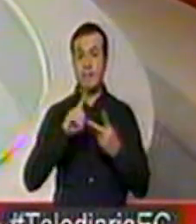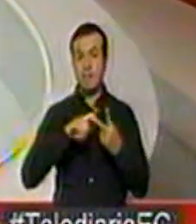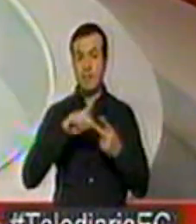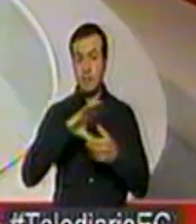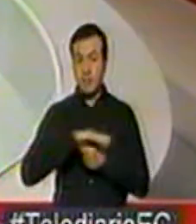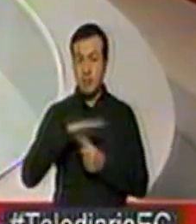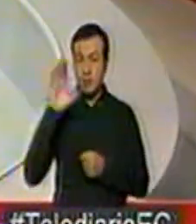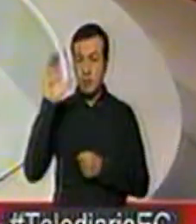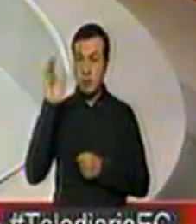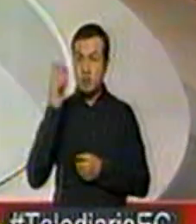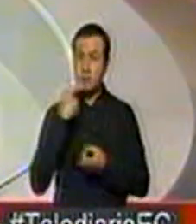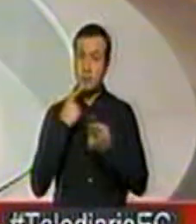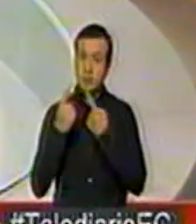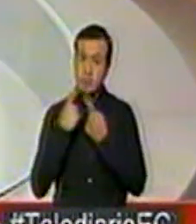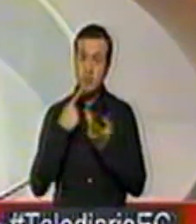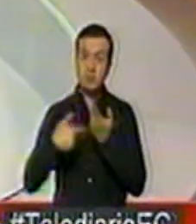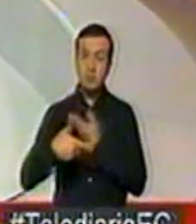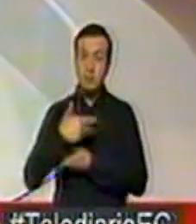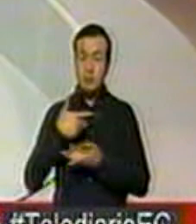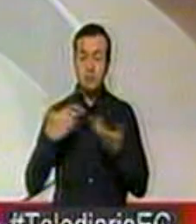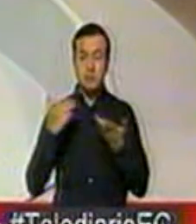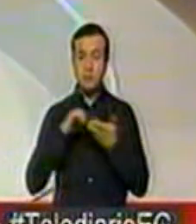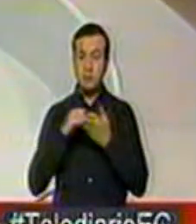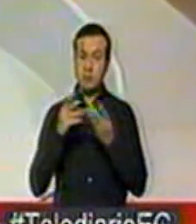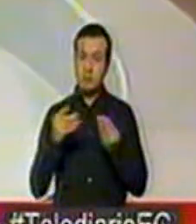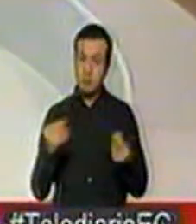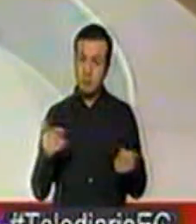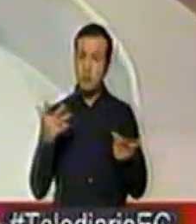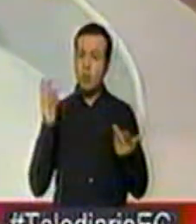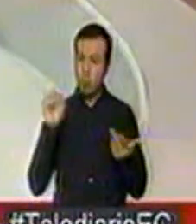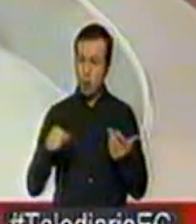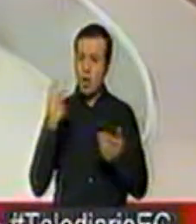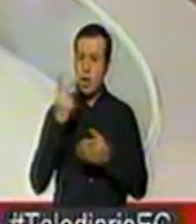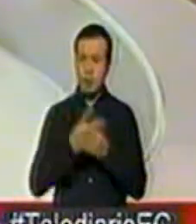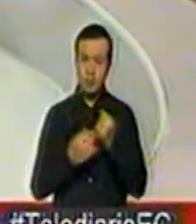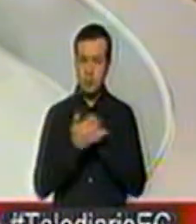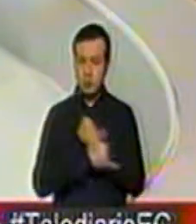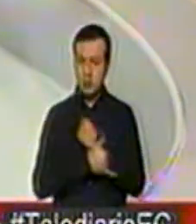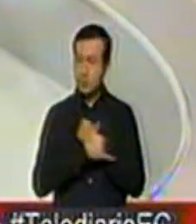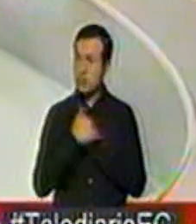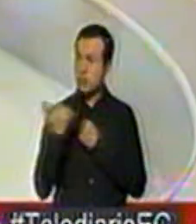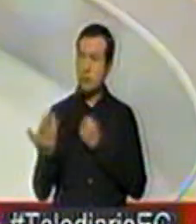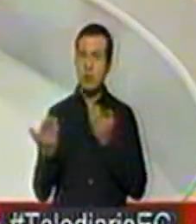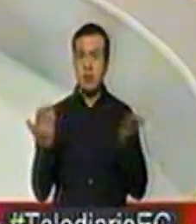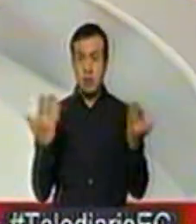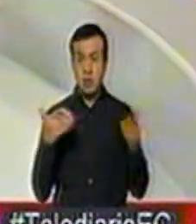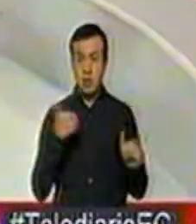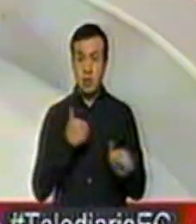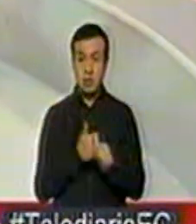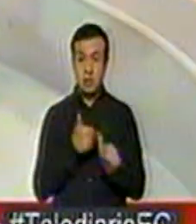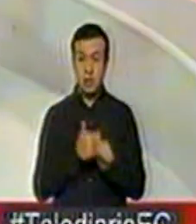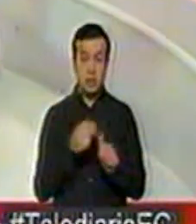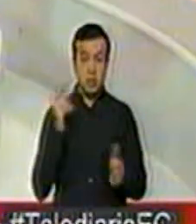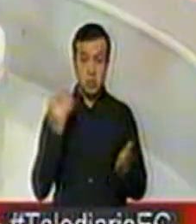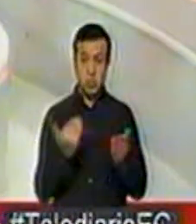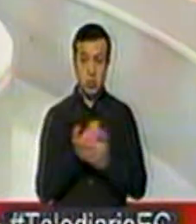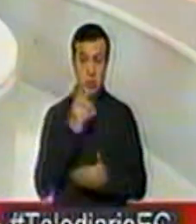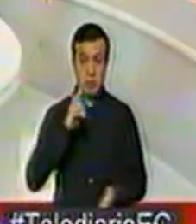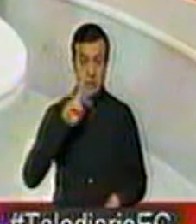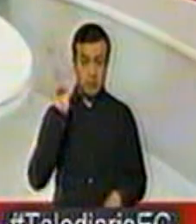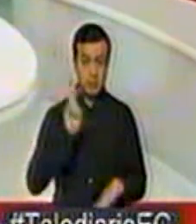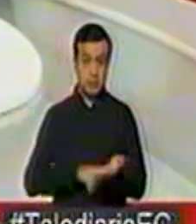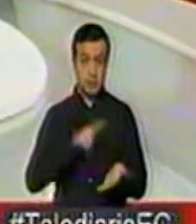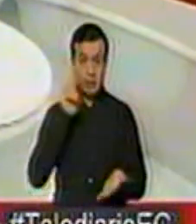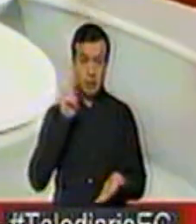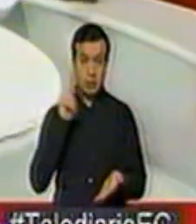sobre esta situación, cómo enfrentarla conjuntamente cuando tenemos ya a puertas la aplicación de esta visa humanitaria para